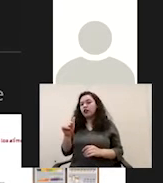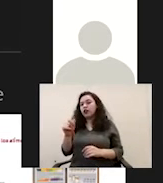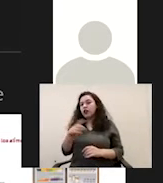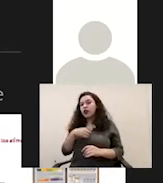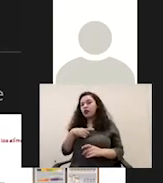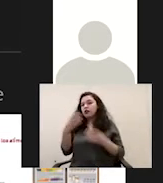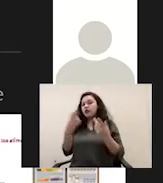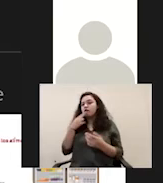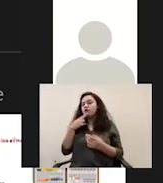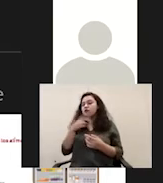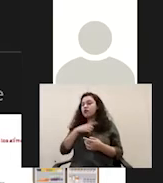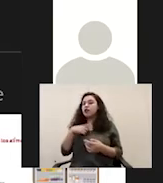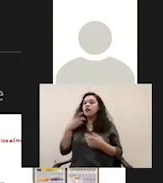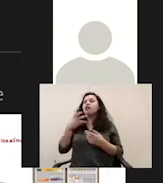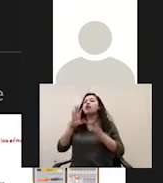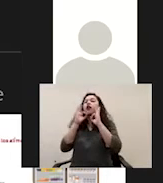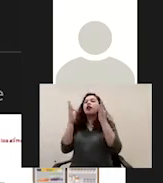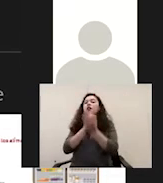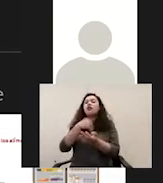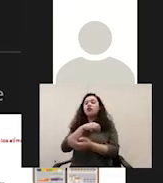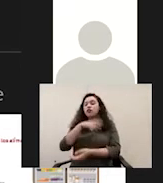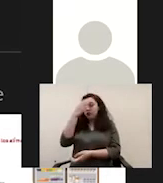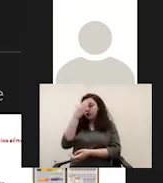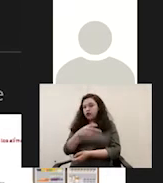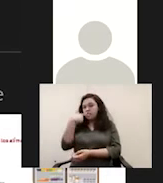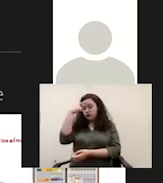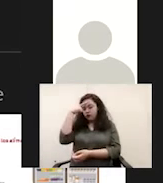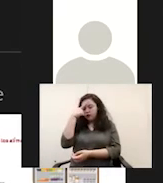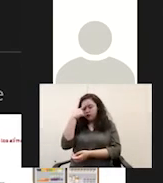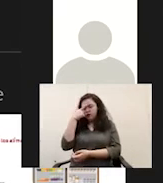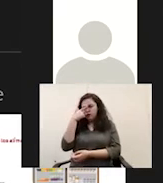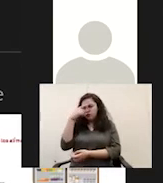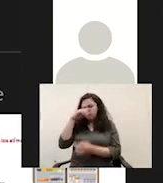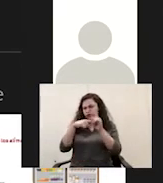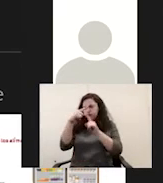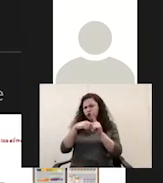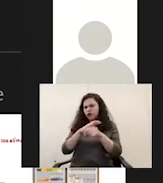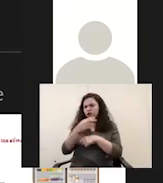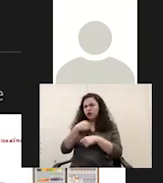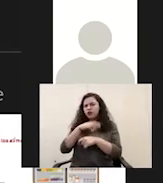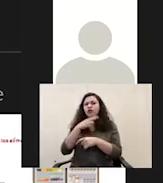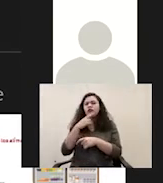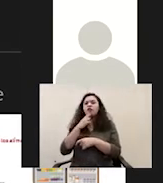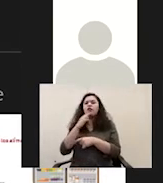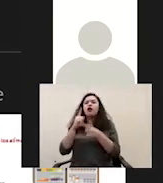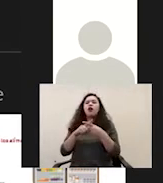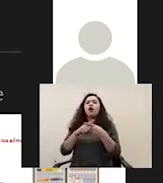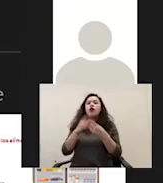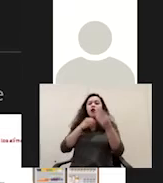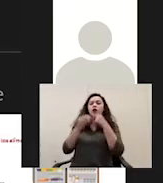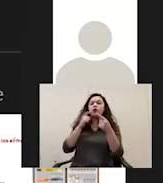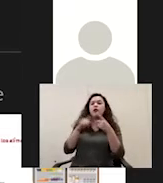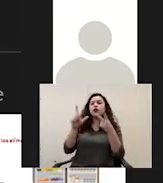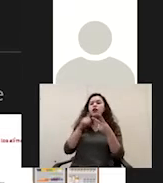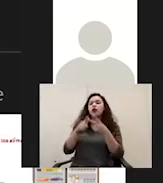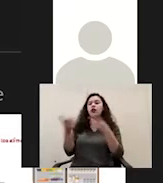los termómetros porque esa es la única forma de que vamos a saber a qué temperatura está. Y en caso de que utilicemos un alimento y lo queramos